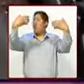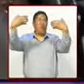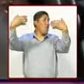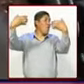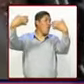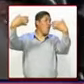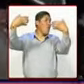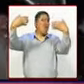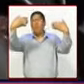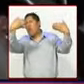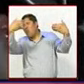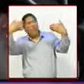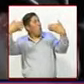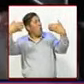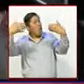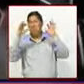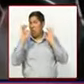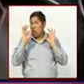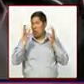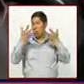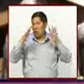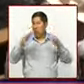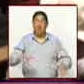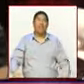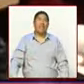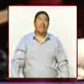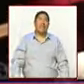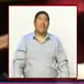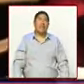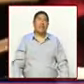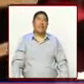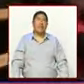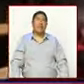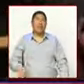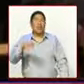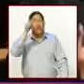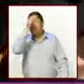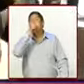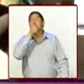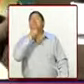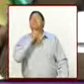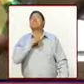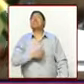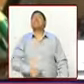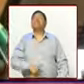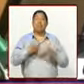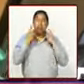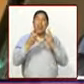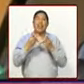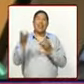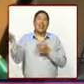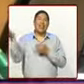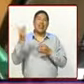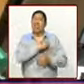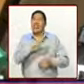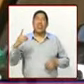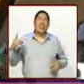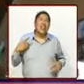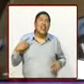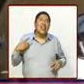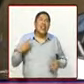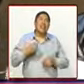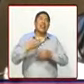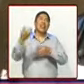cómo se ve, ¿habrán grabado bien? Y es que cada esfuerzo tiene su recompensa. Si no, vea cómo este diputado le da